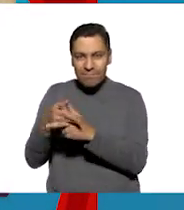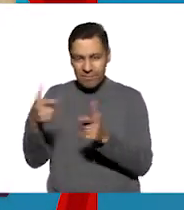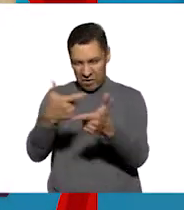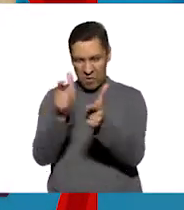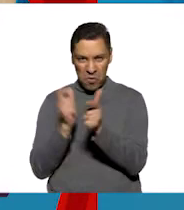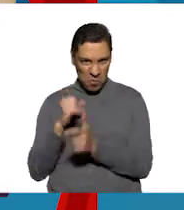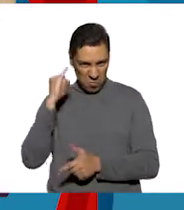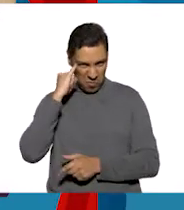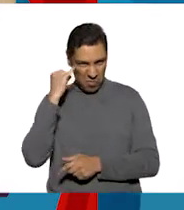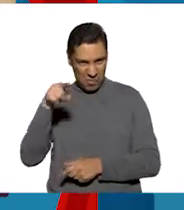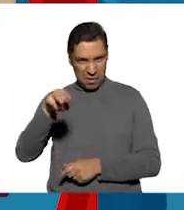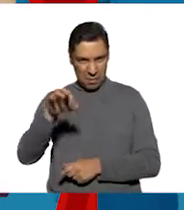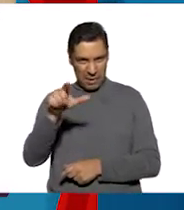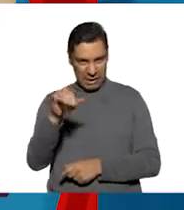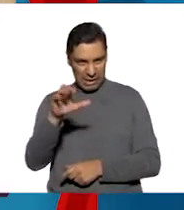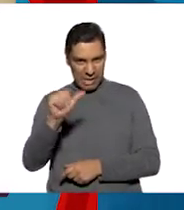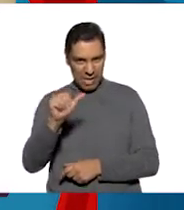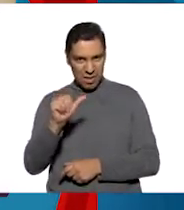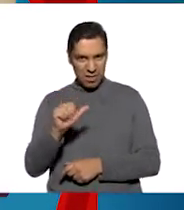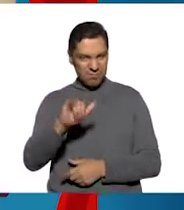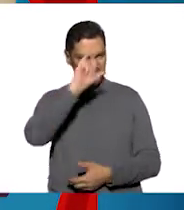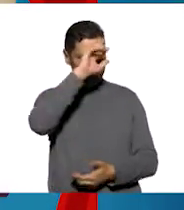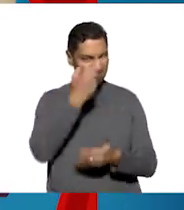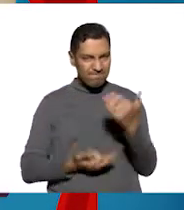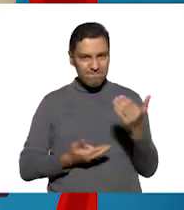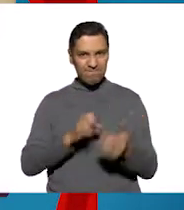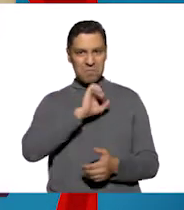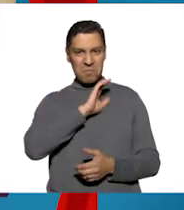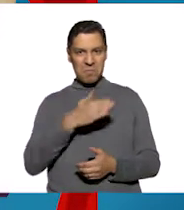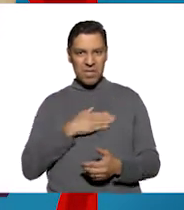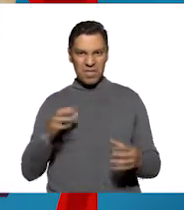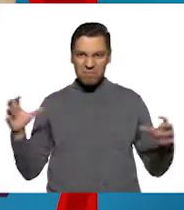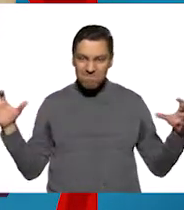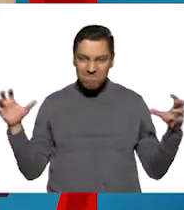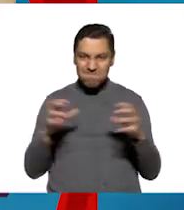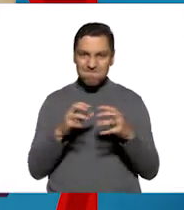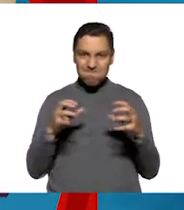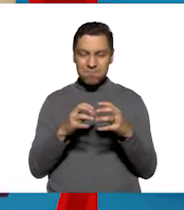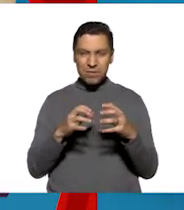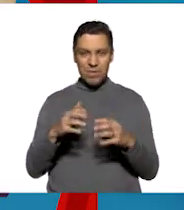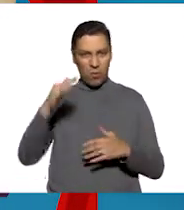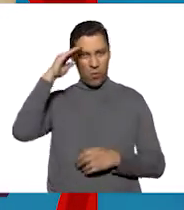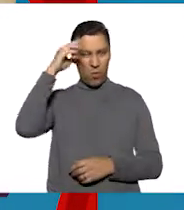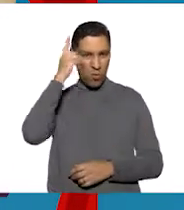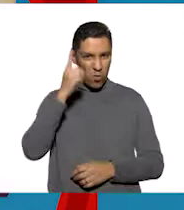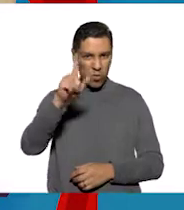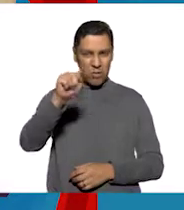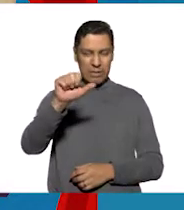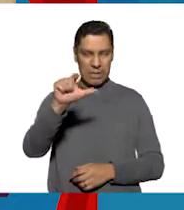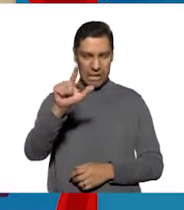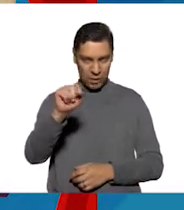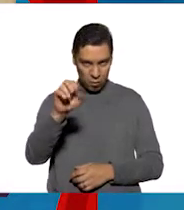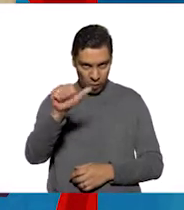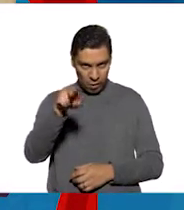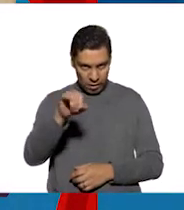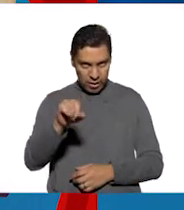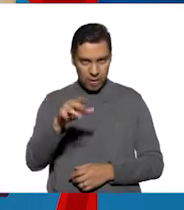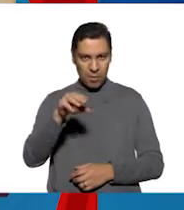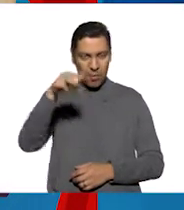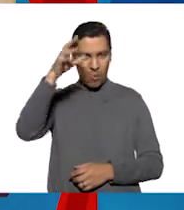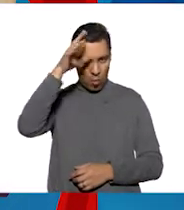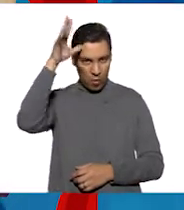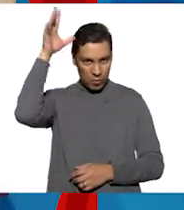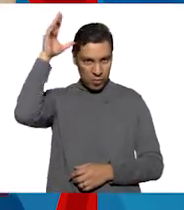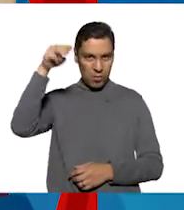contra los españoles. Durante este conflicto, el tlatoani Moctezuma perdió la vida y hasta el día de hoy